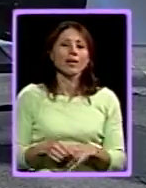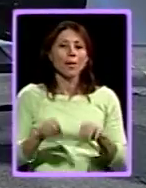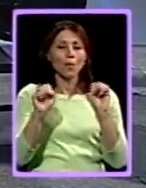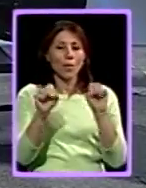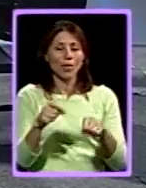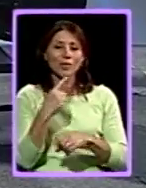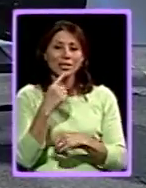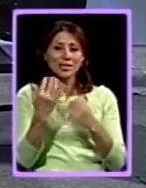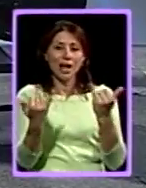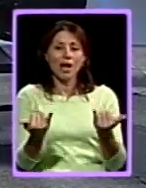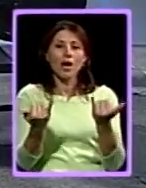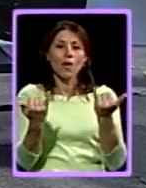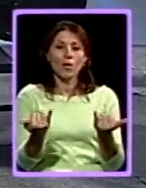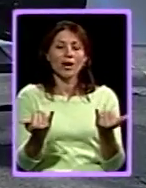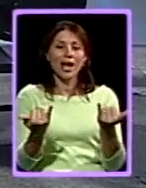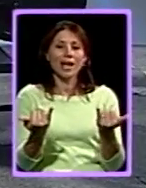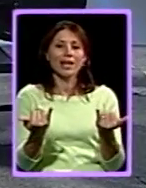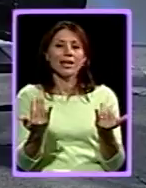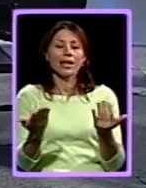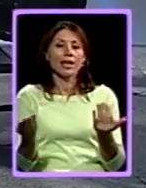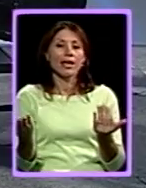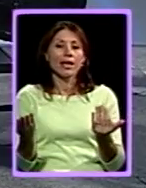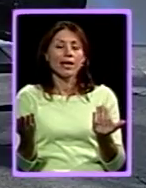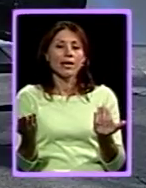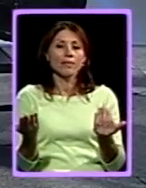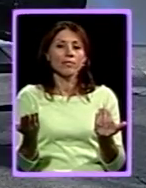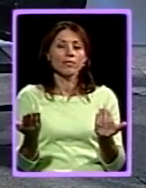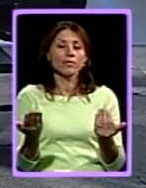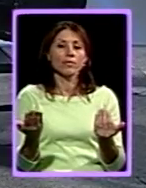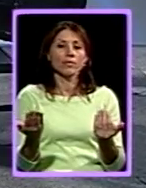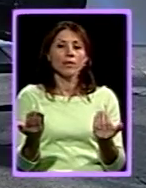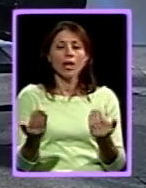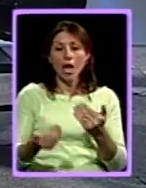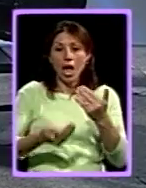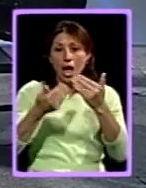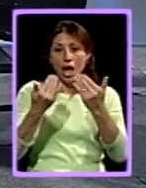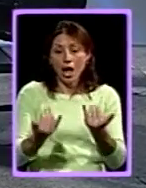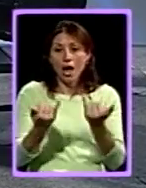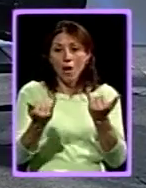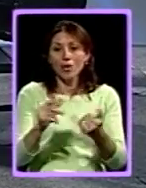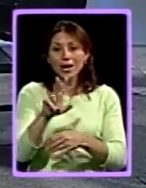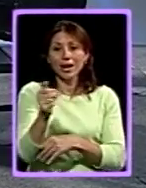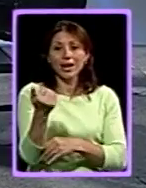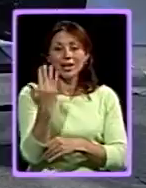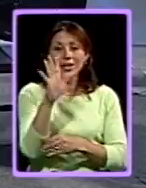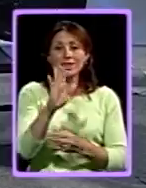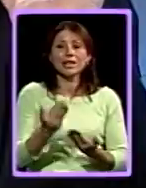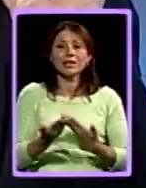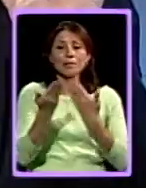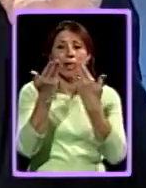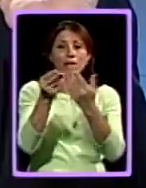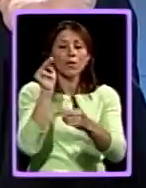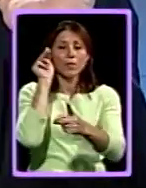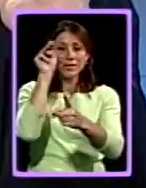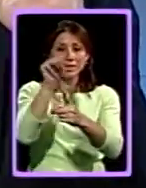es que dentro de, una vez que el canal le dé el mensaje que tiene para los